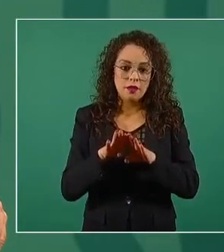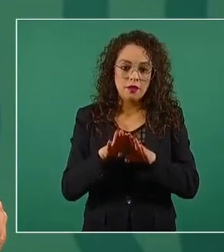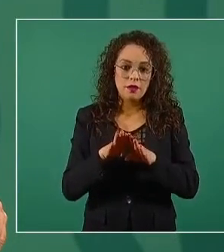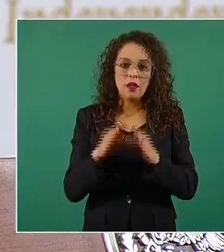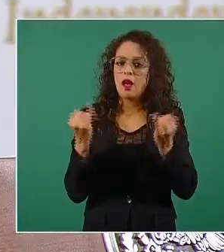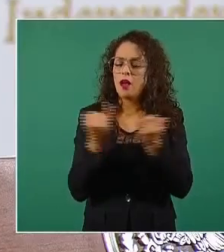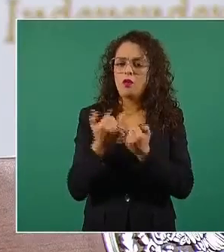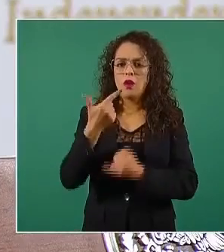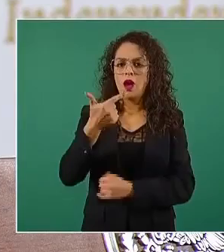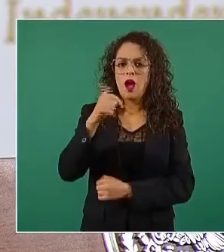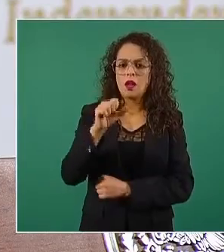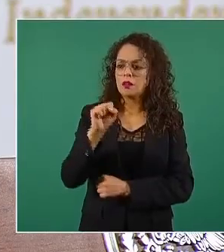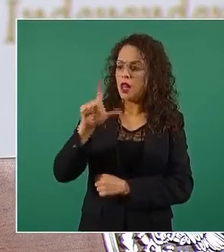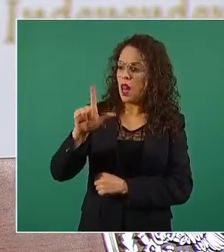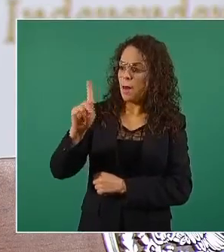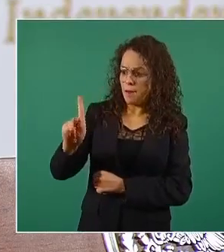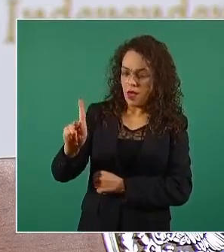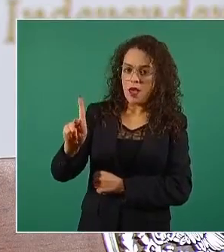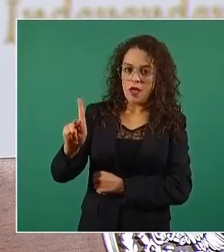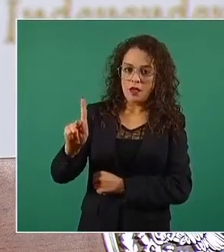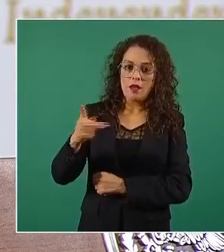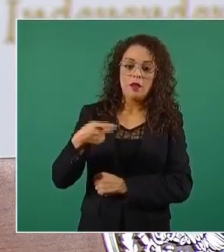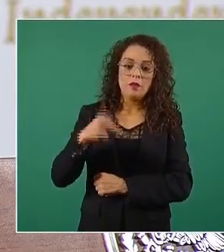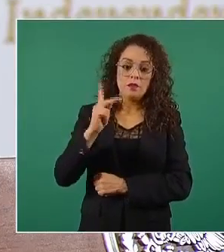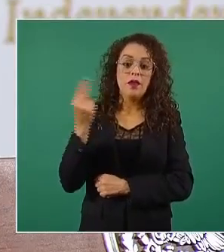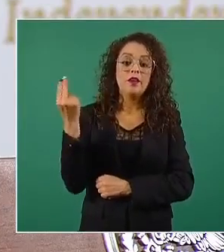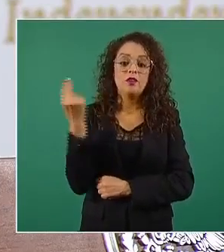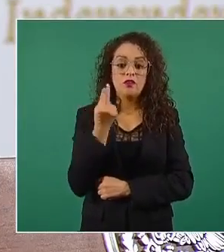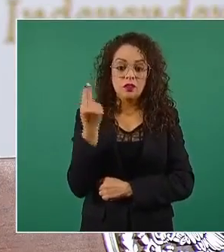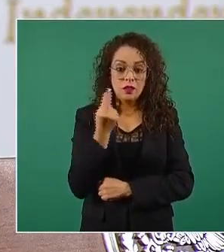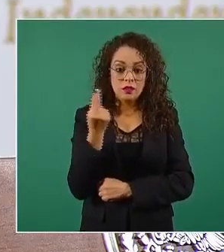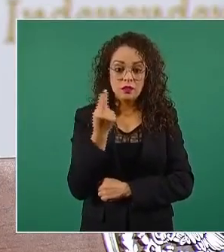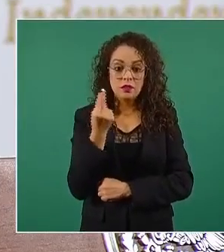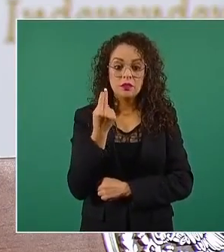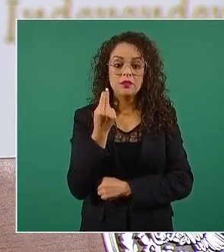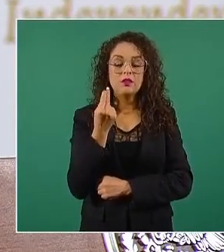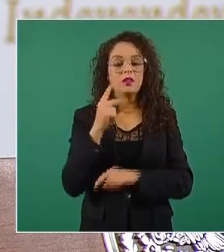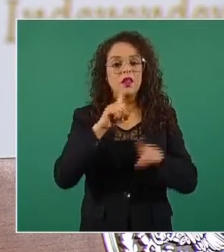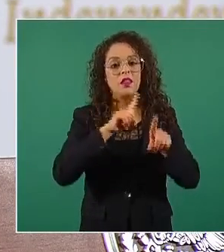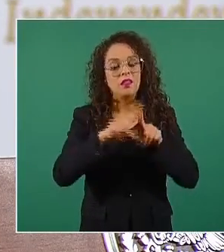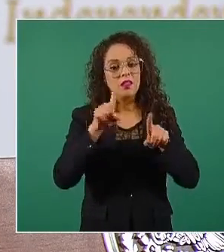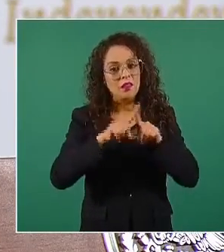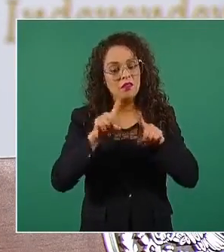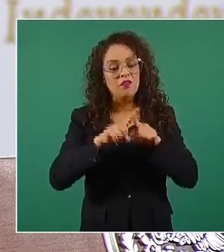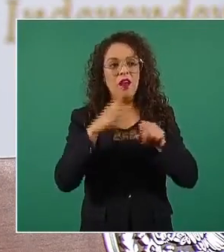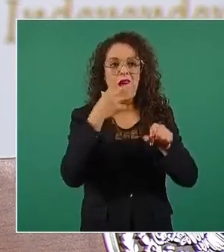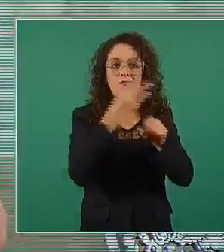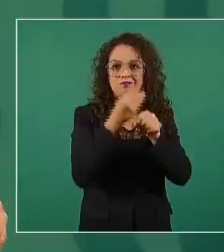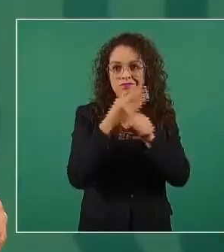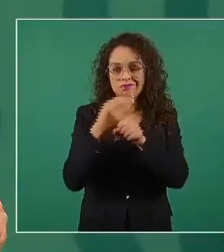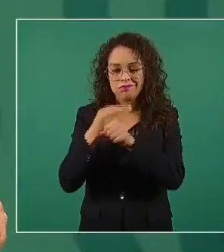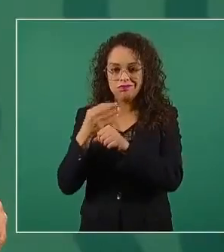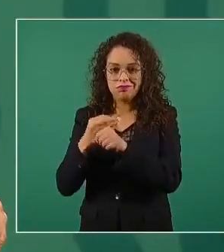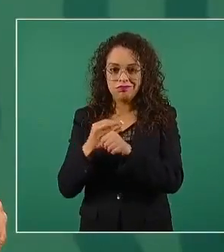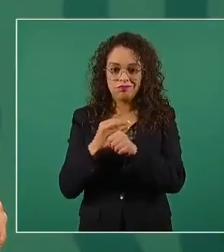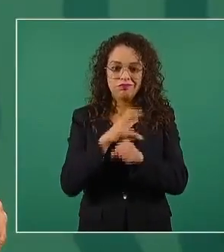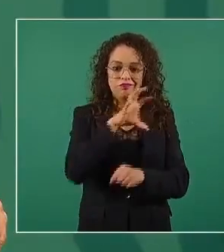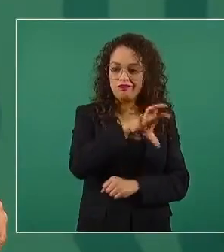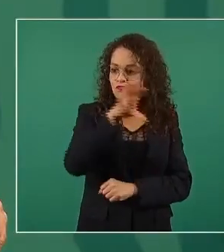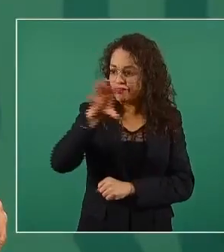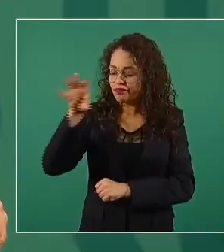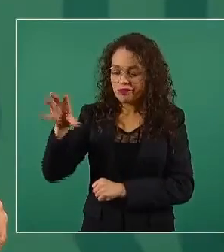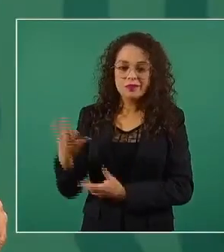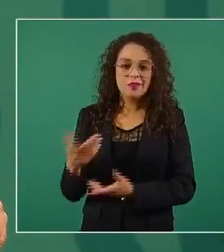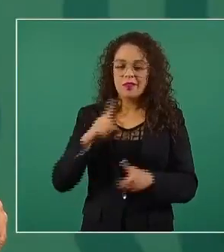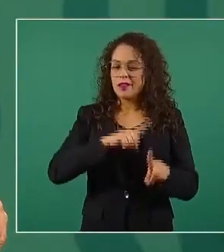LP. Nada más que se requieren instalaciones y se requiere que